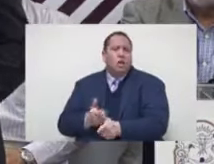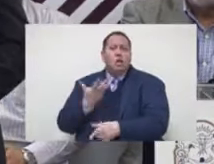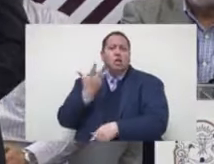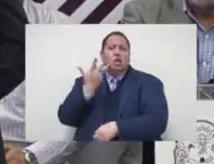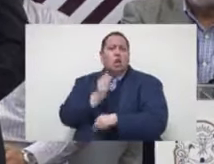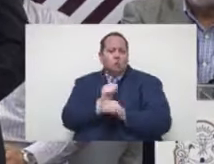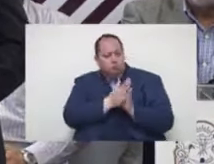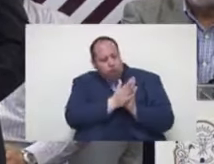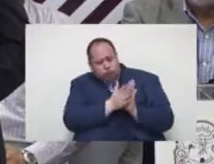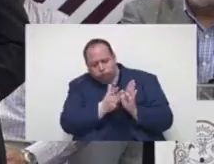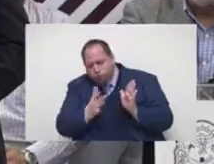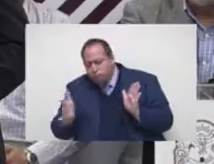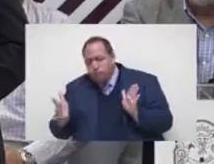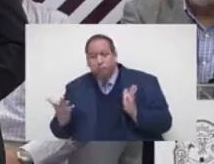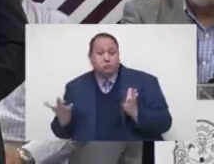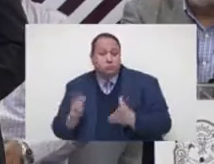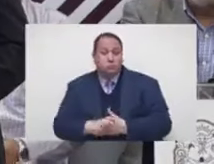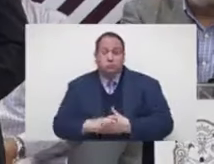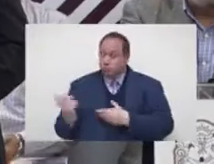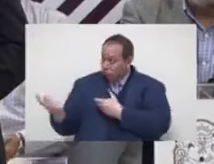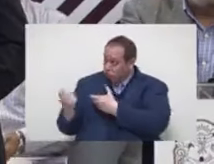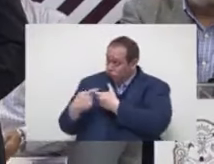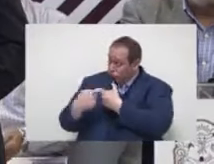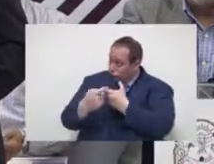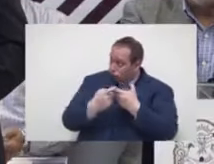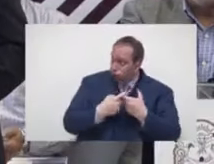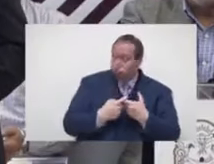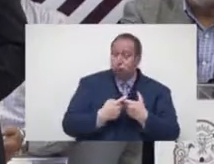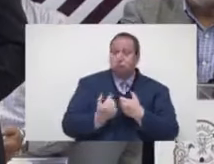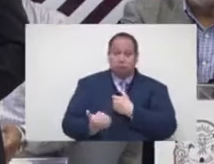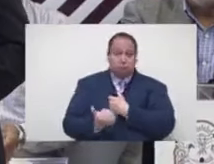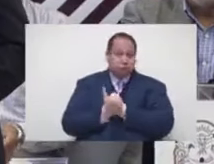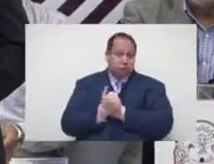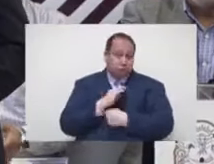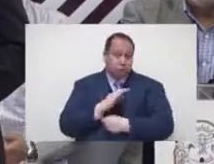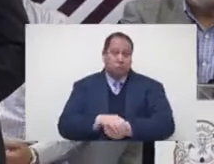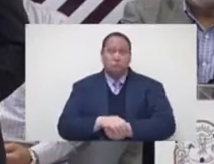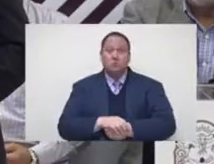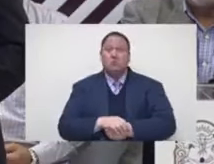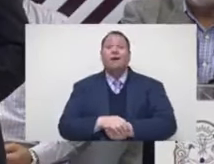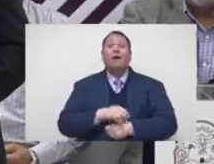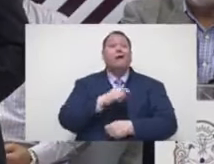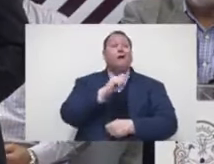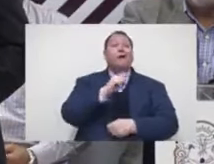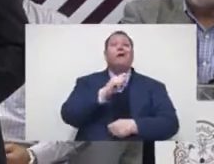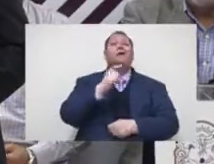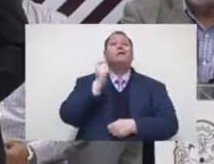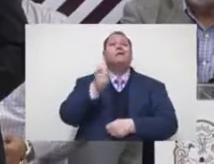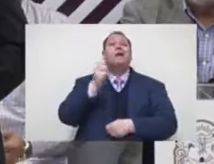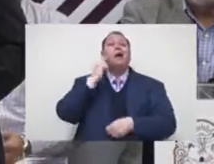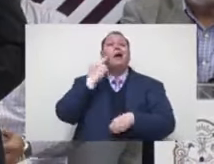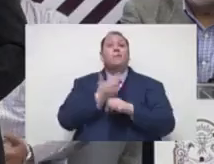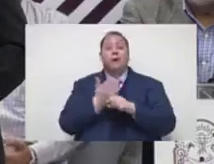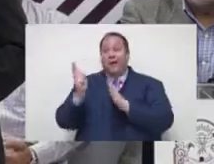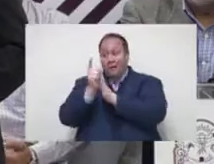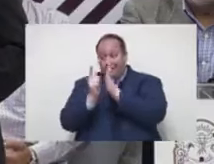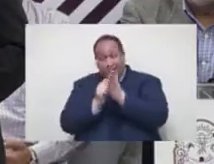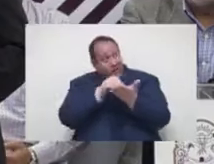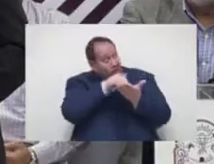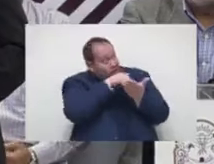5 semanas, ¿sí? Amén de que se inscriban y obviamente vengan con nosotros. Al que le corresponde la aplicación de la norma de la ley,